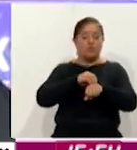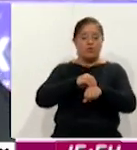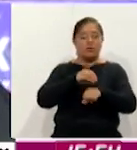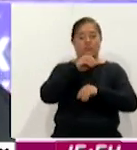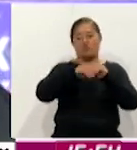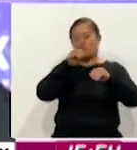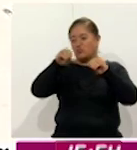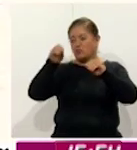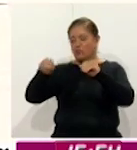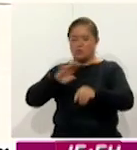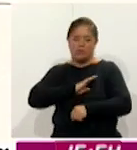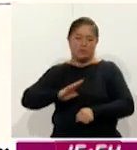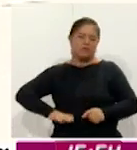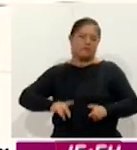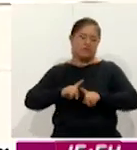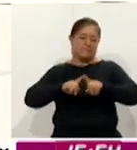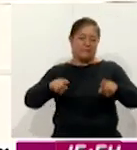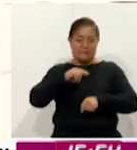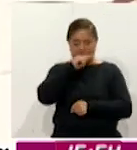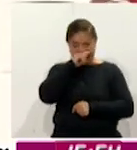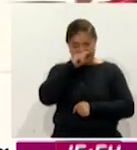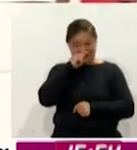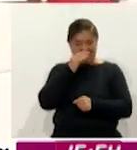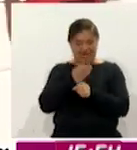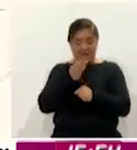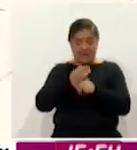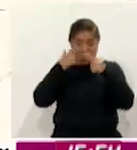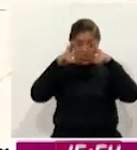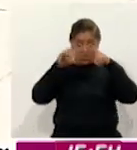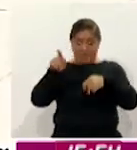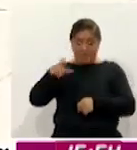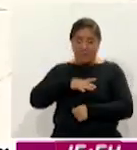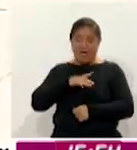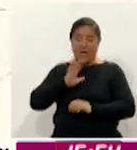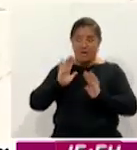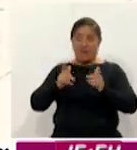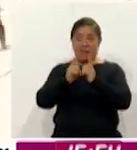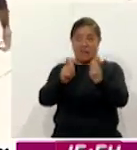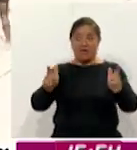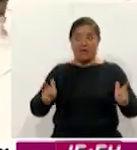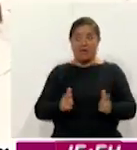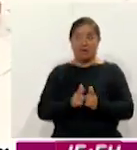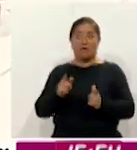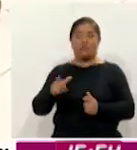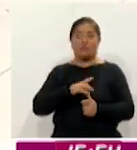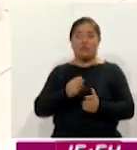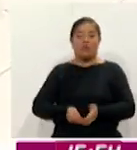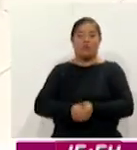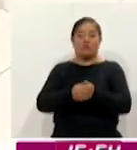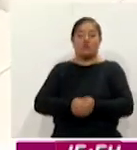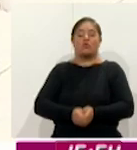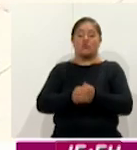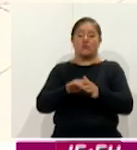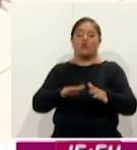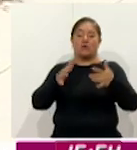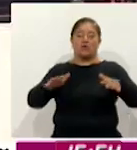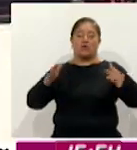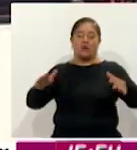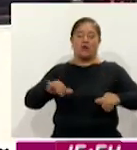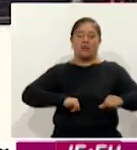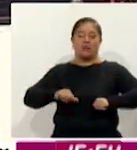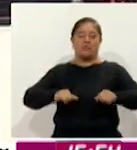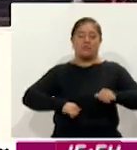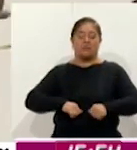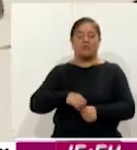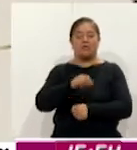varios municipios. Actualmente en Huamantla es donde ya cuentan con una liga formal en voleibol de playa que tiene actividad los fines de semana en